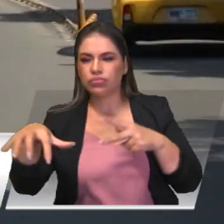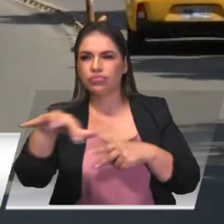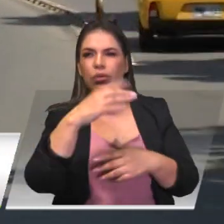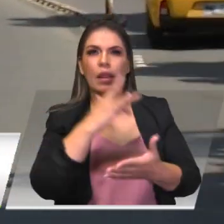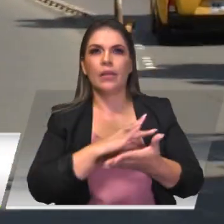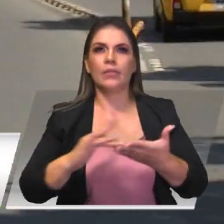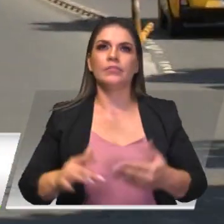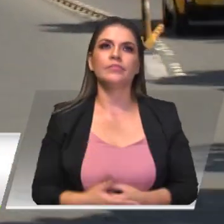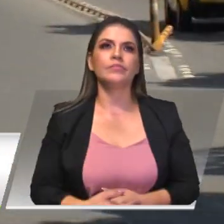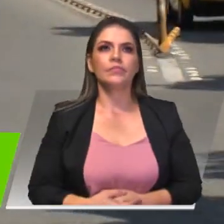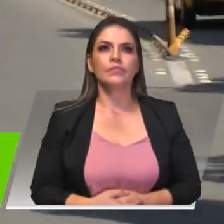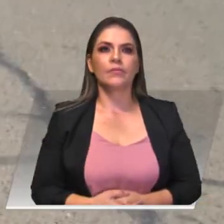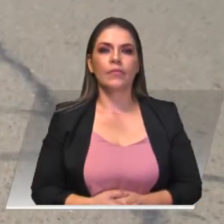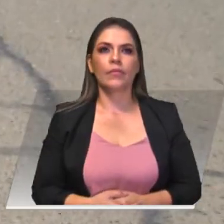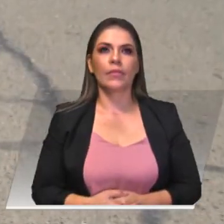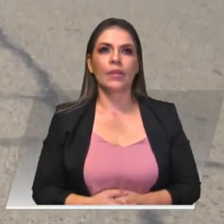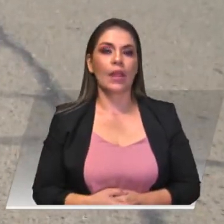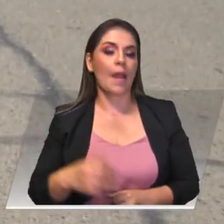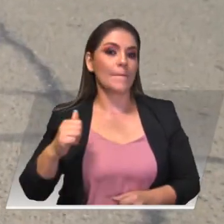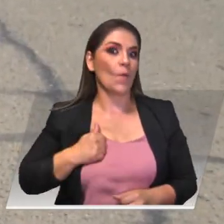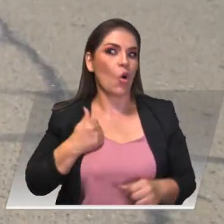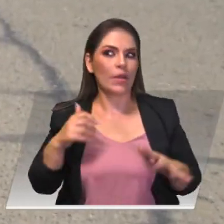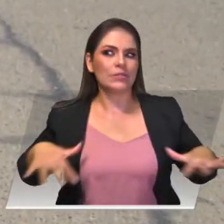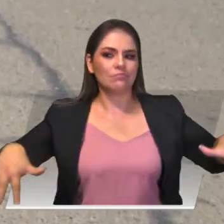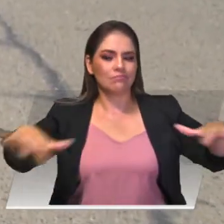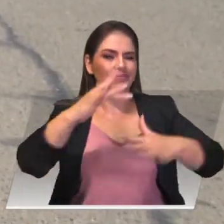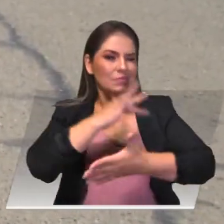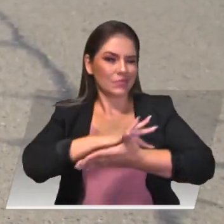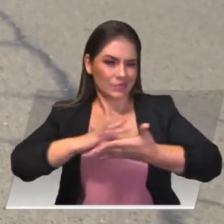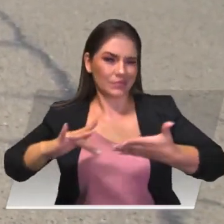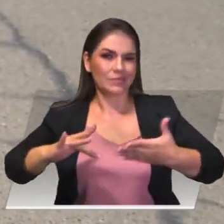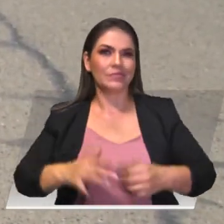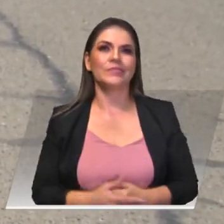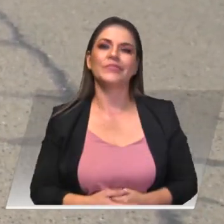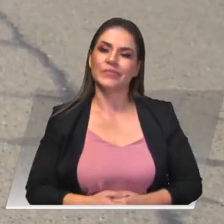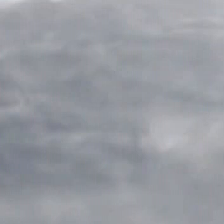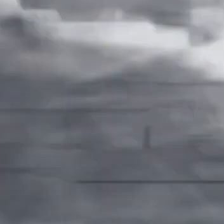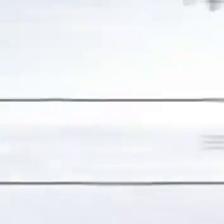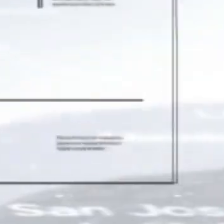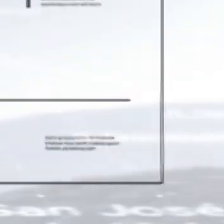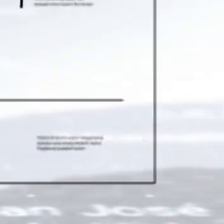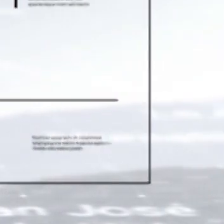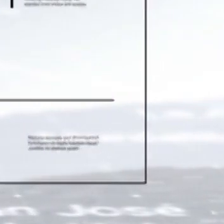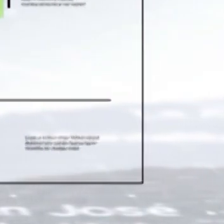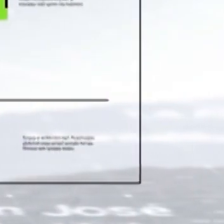ciudad sola a la que hay que aprovechar para darle una mano de belleza y limpieza.